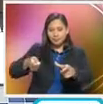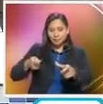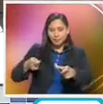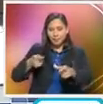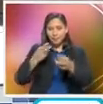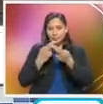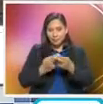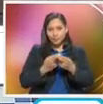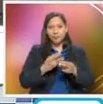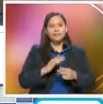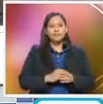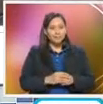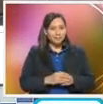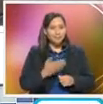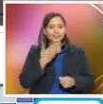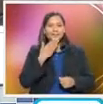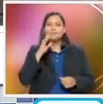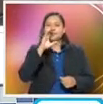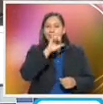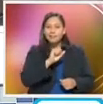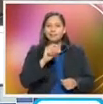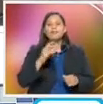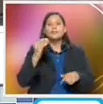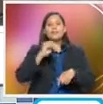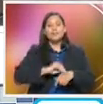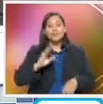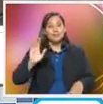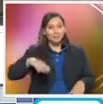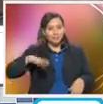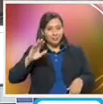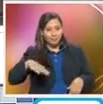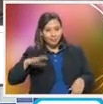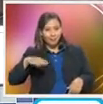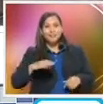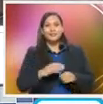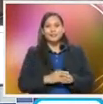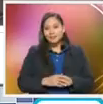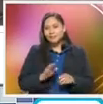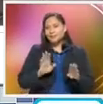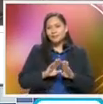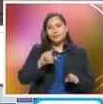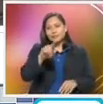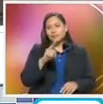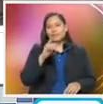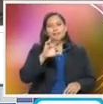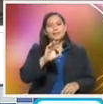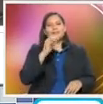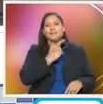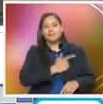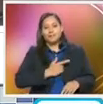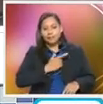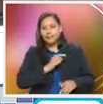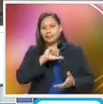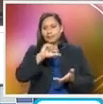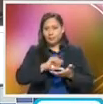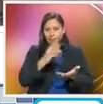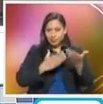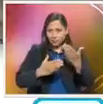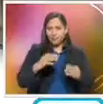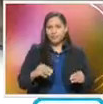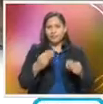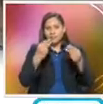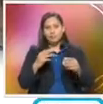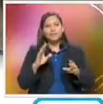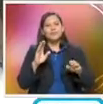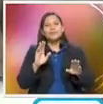que puedan. Eso. Bien caliente, vamos a poner las alitas. Bueno, las alitas ahí como ustedes las encuentren en el súper, en el